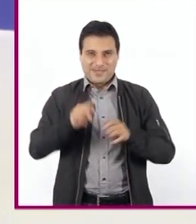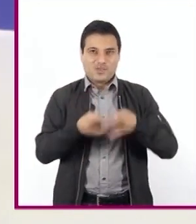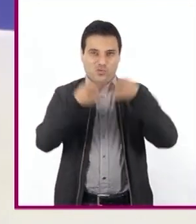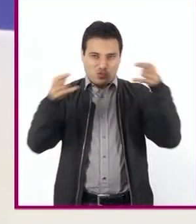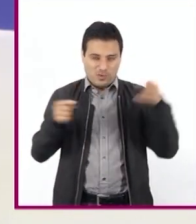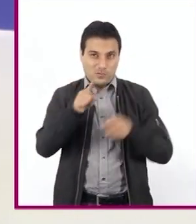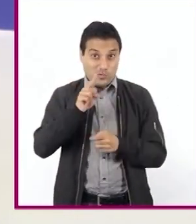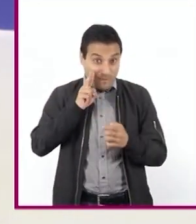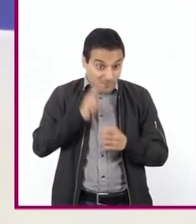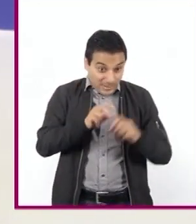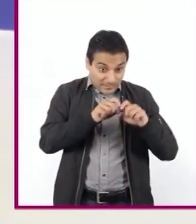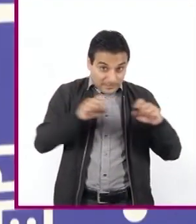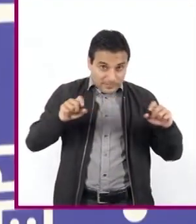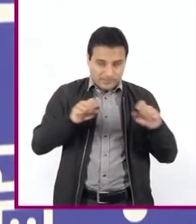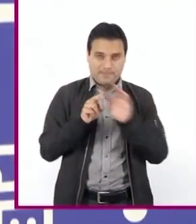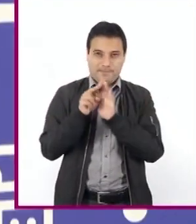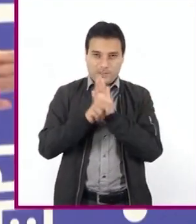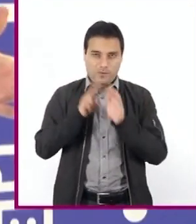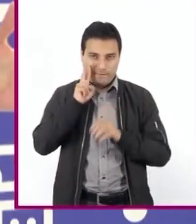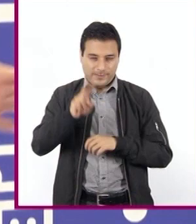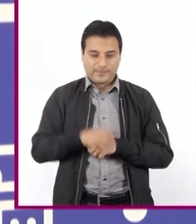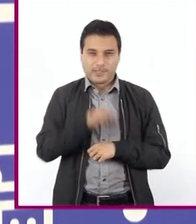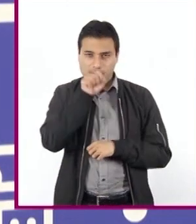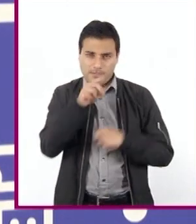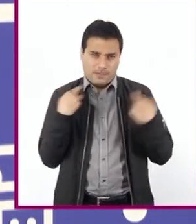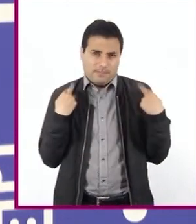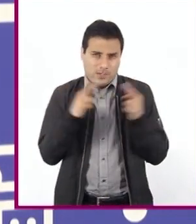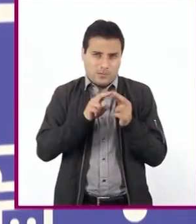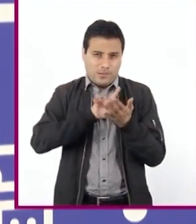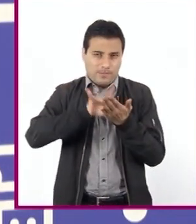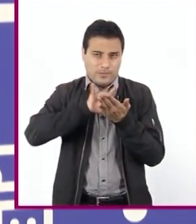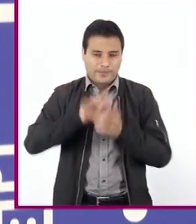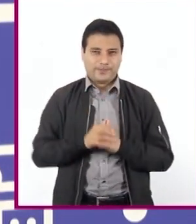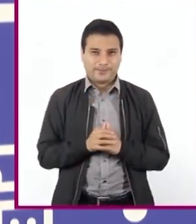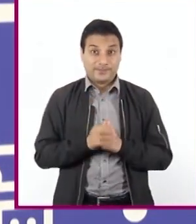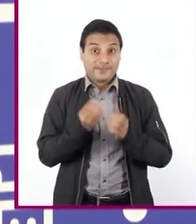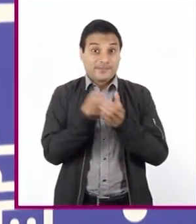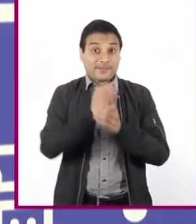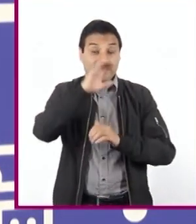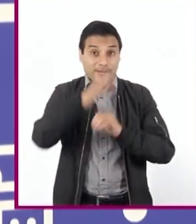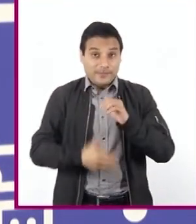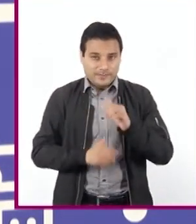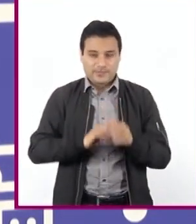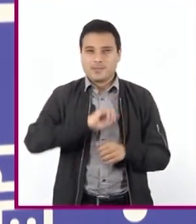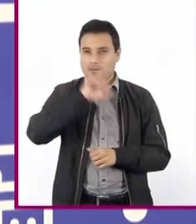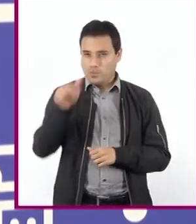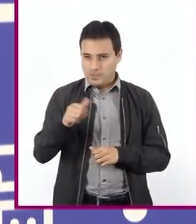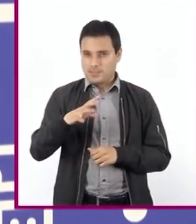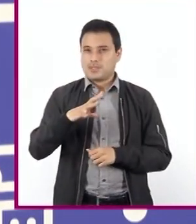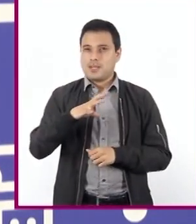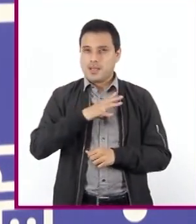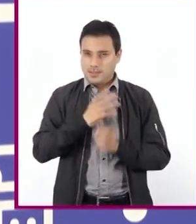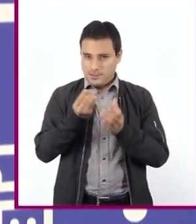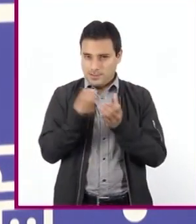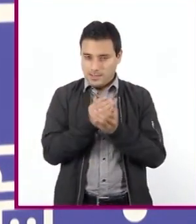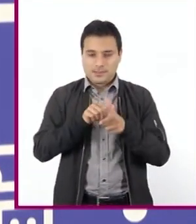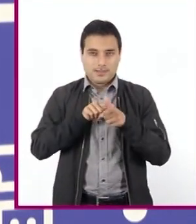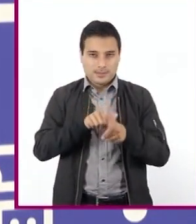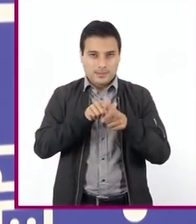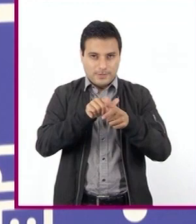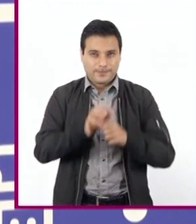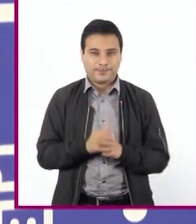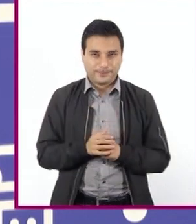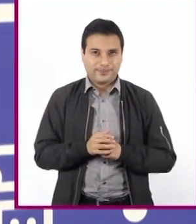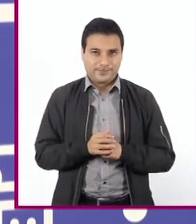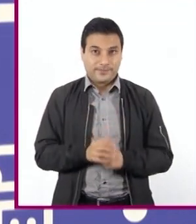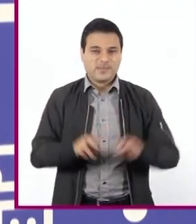apoyo a sus maestros. Listo, terminamos. Pero están por venir más encuentros para seguir explorando sobre las